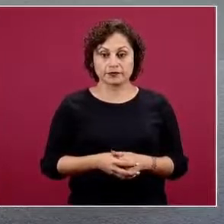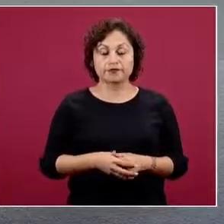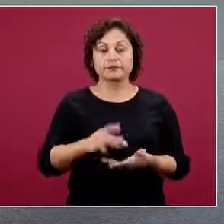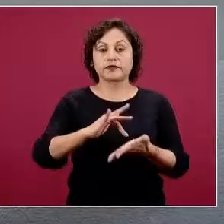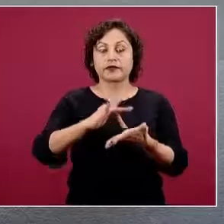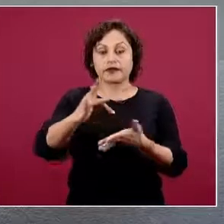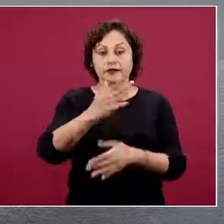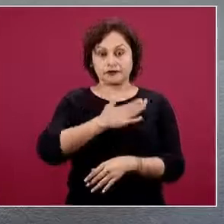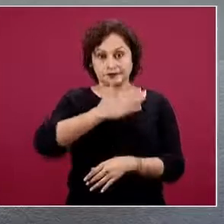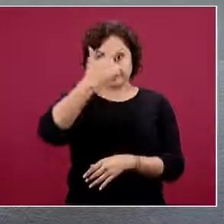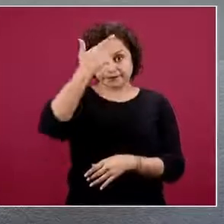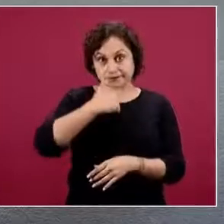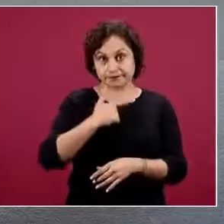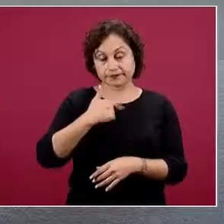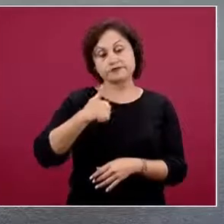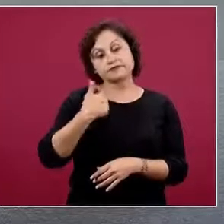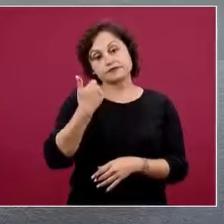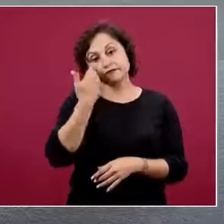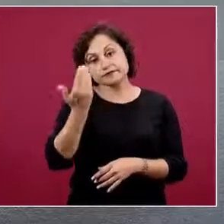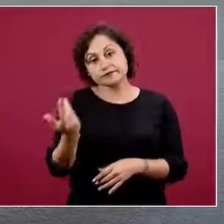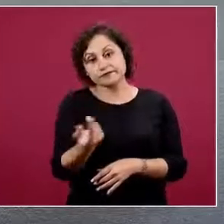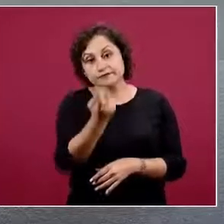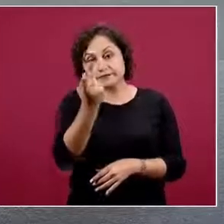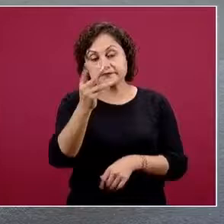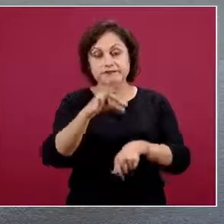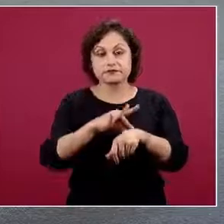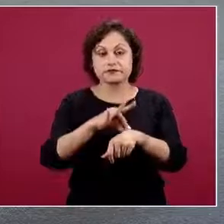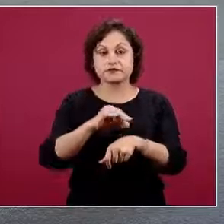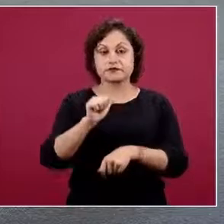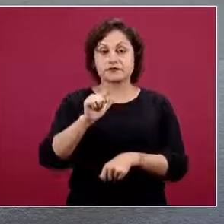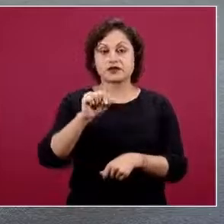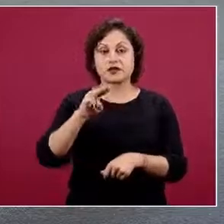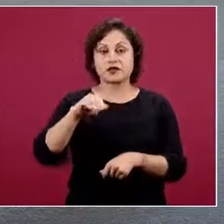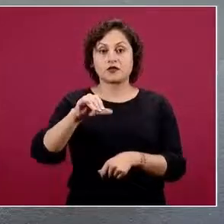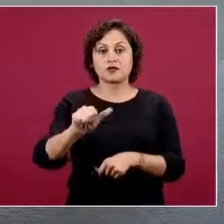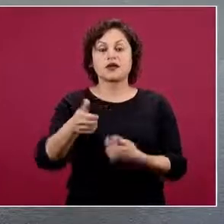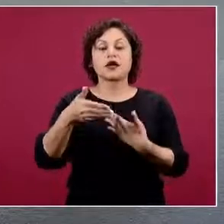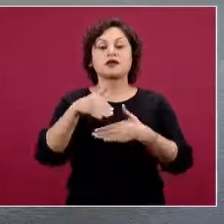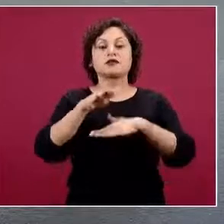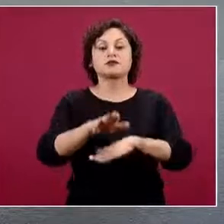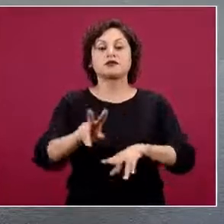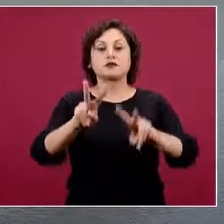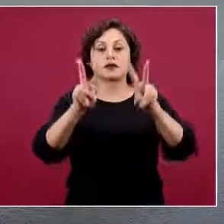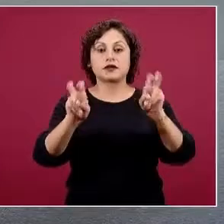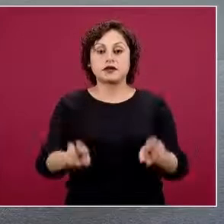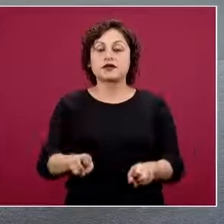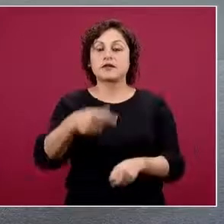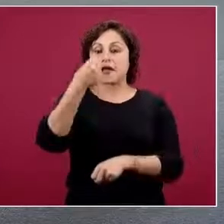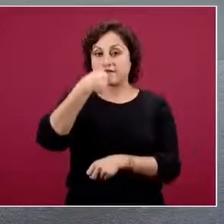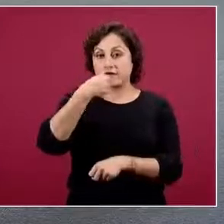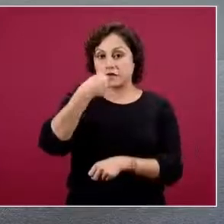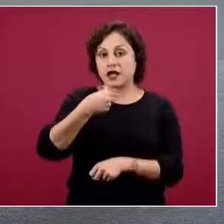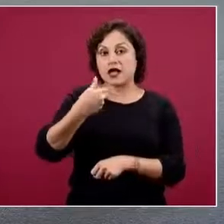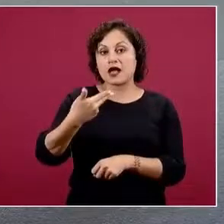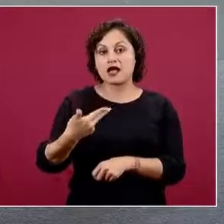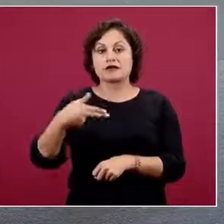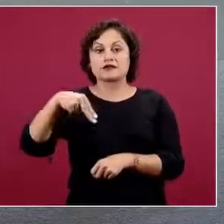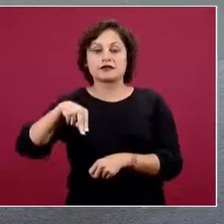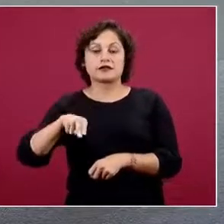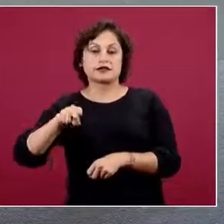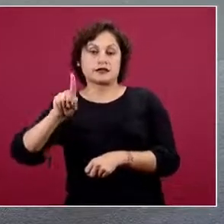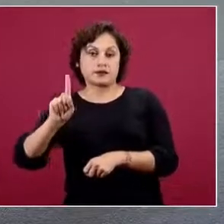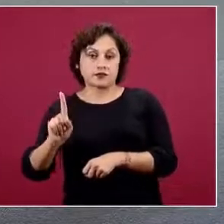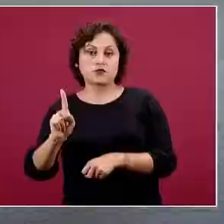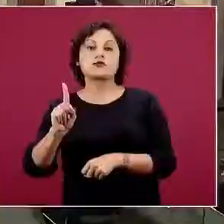Gracias, buenas noches. Pues le quiero preguntar, doctora Alomía, sobre este caso de influenza H1N1 y